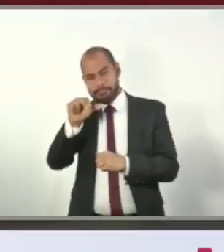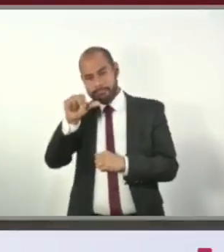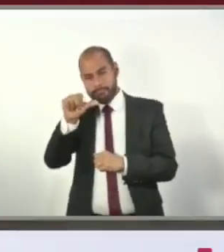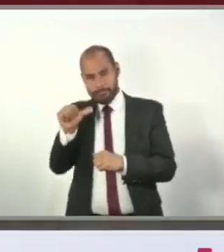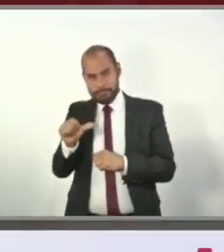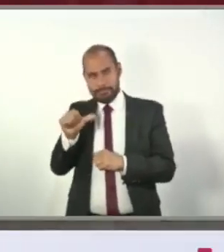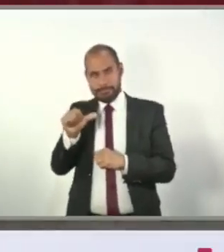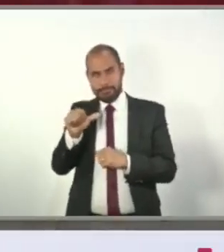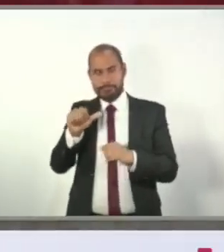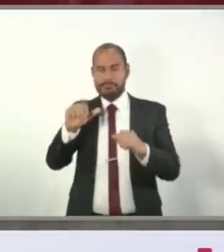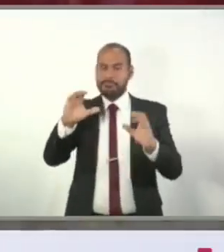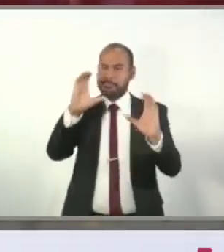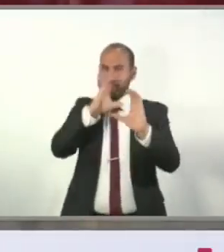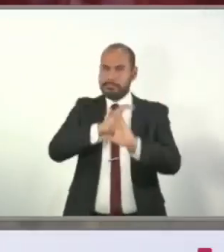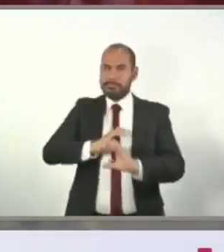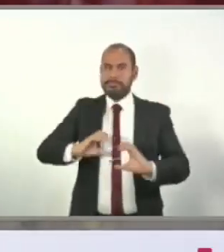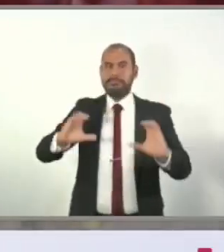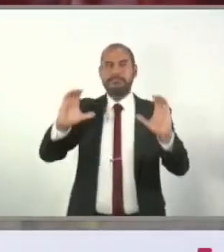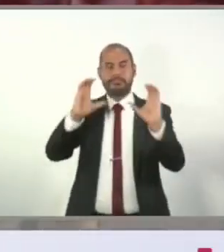hosana,